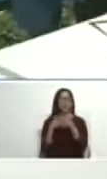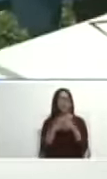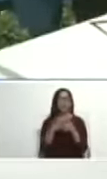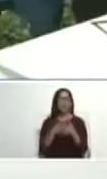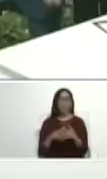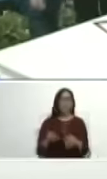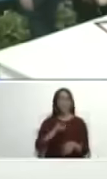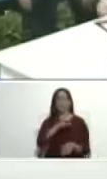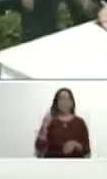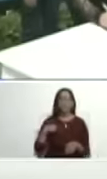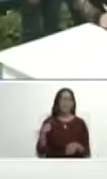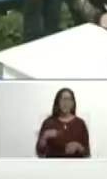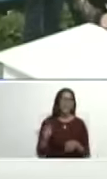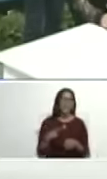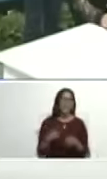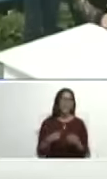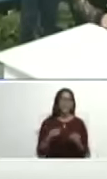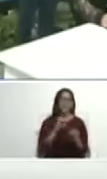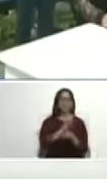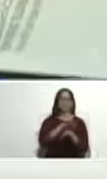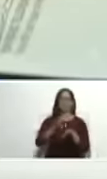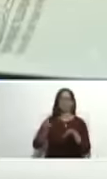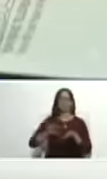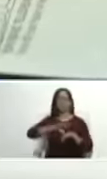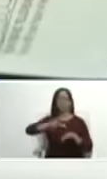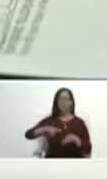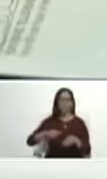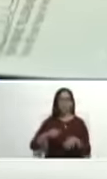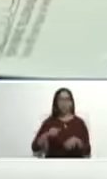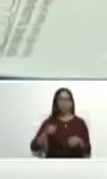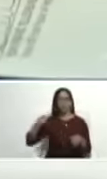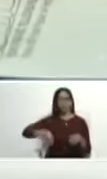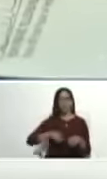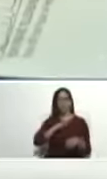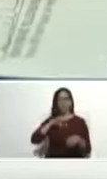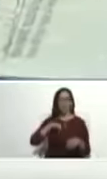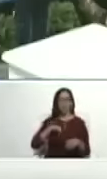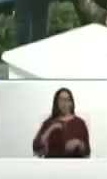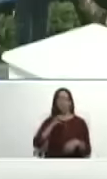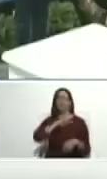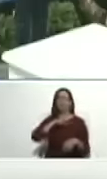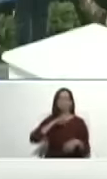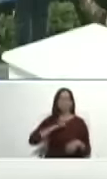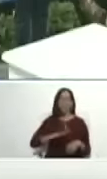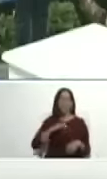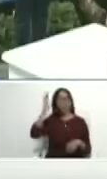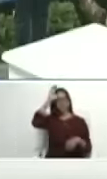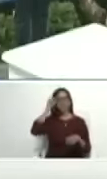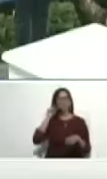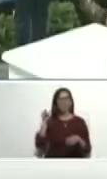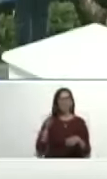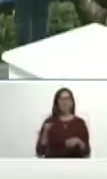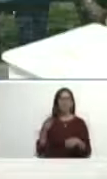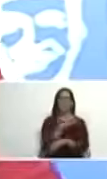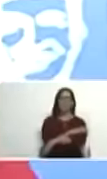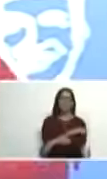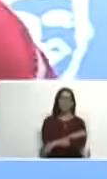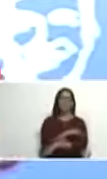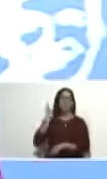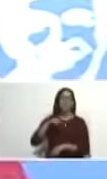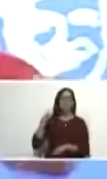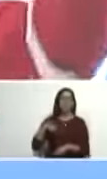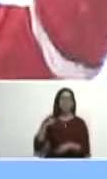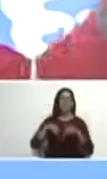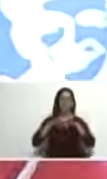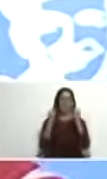ni van a tener un tripartismo para robarnos las prestaciones sociales. Nosotros somos conscientes de eso, y la derecha patria no tendrá nunca clase obrera en